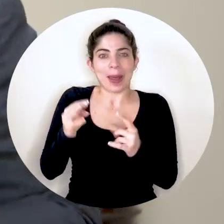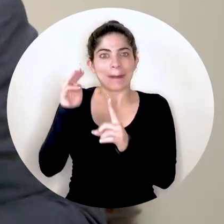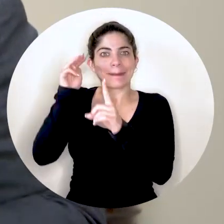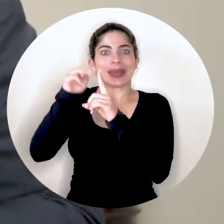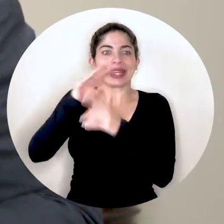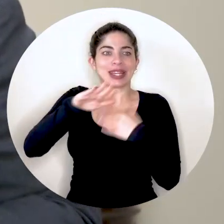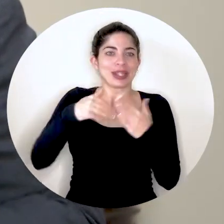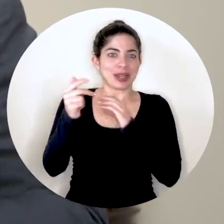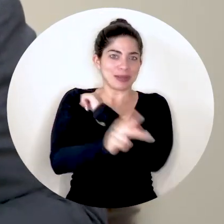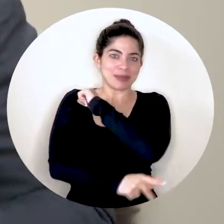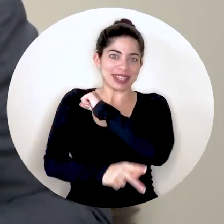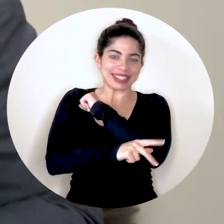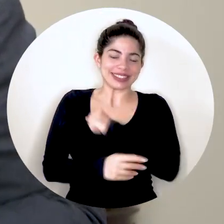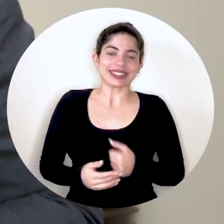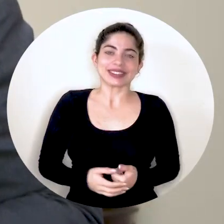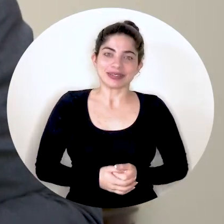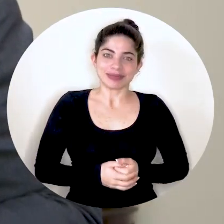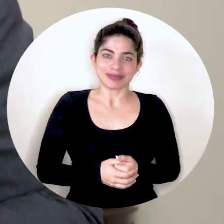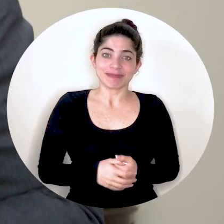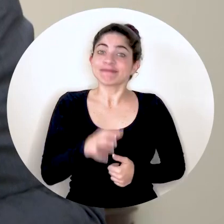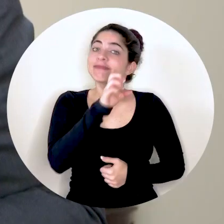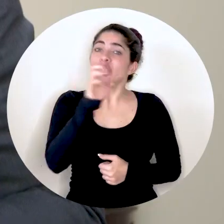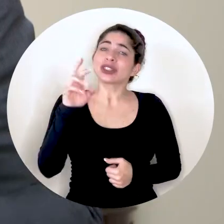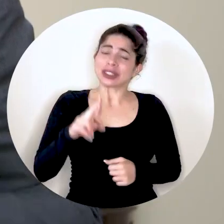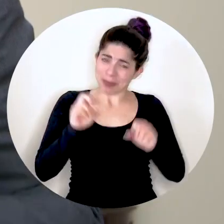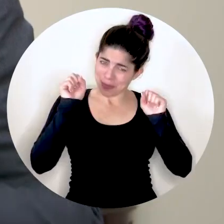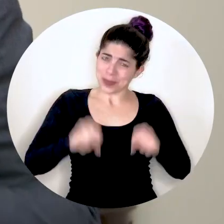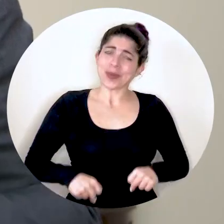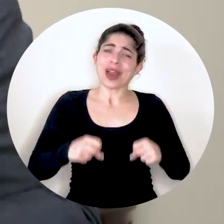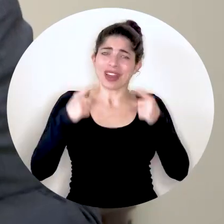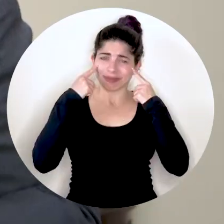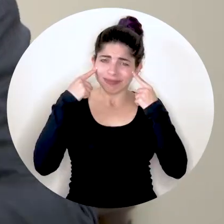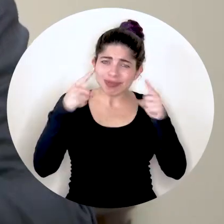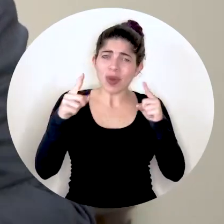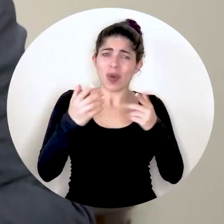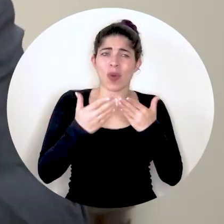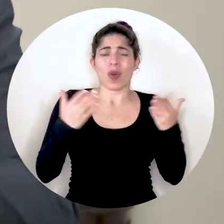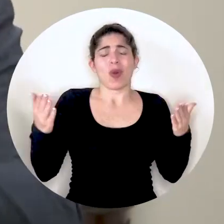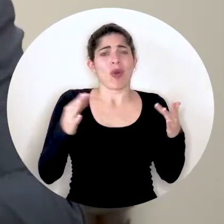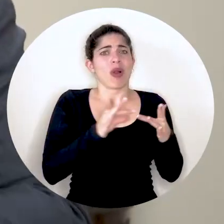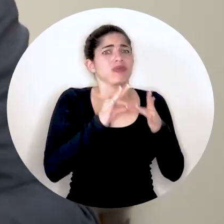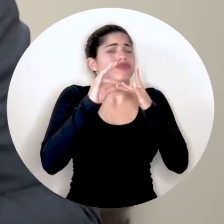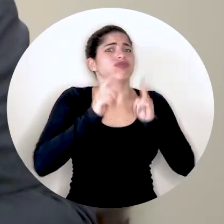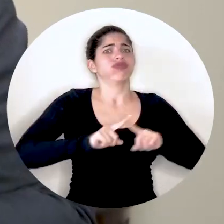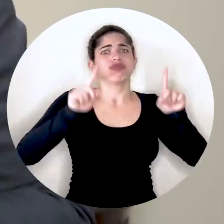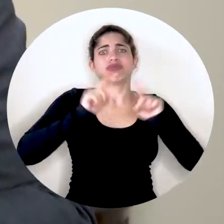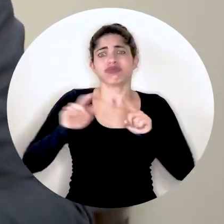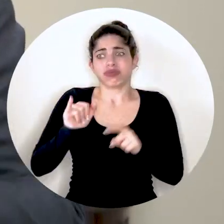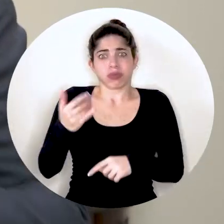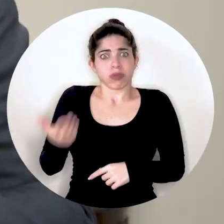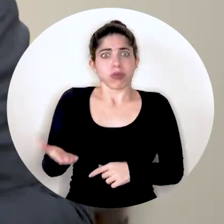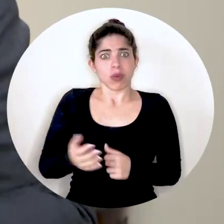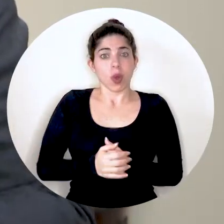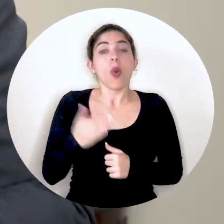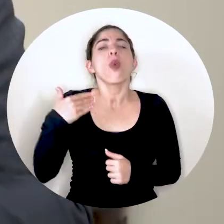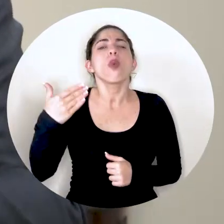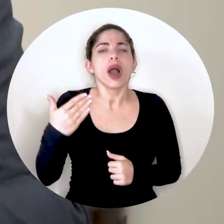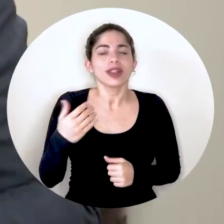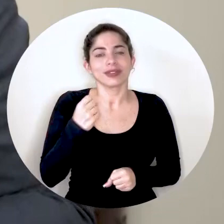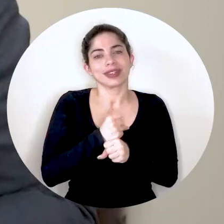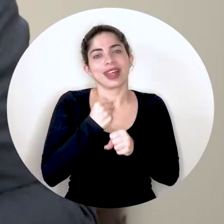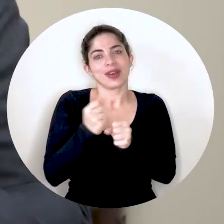esta meta de todo el país. Costa Rica puede lograr cosas excepcionales como esta